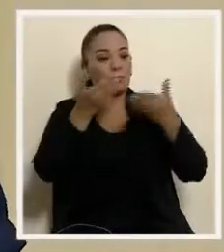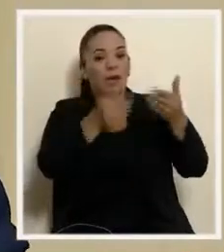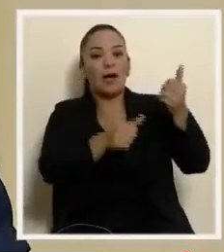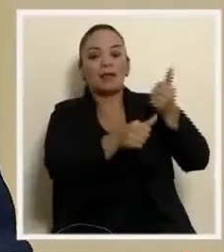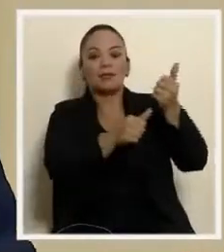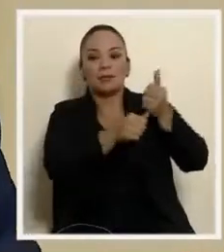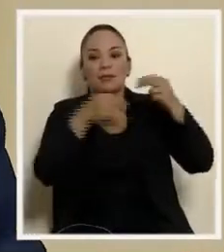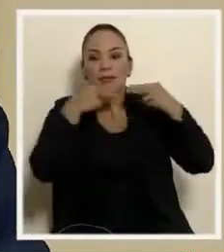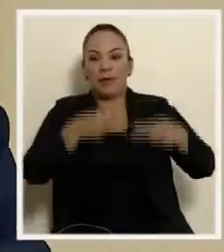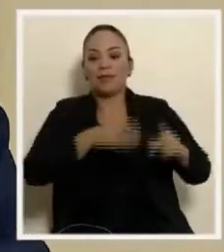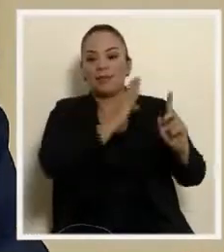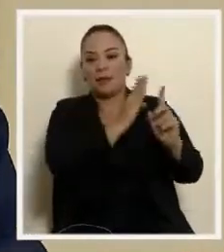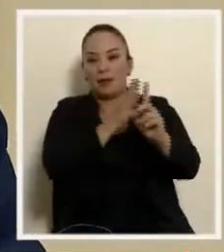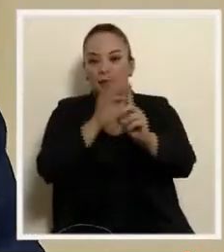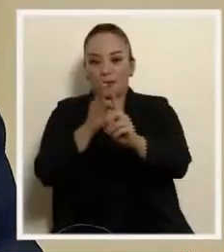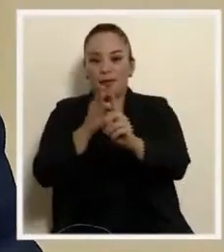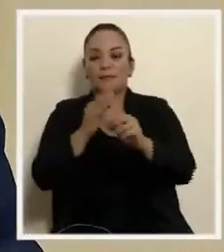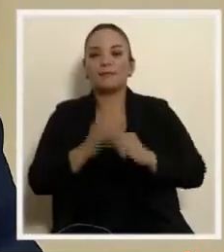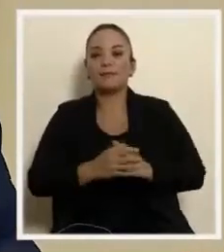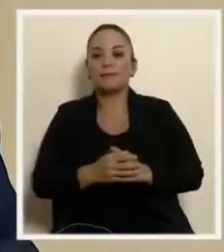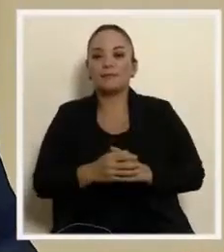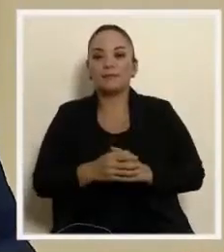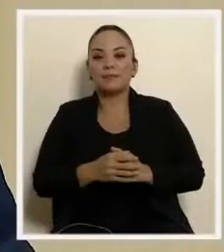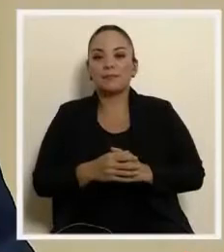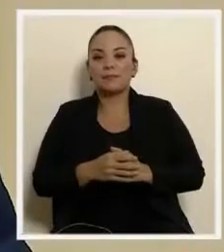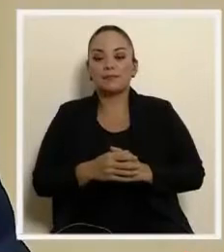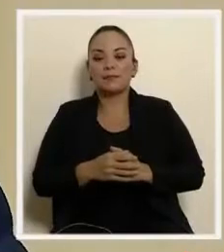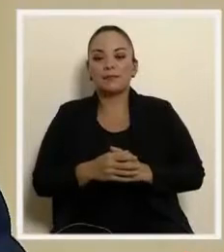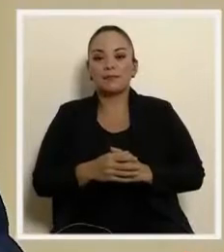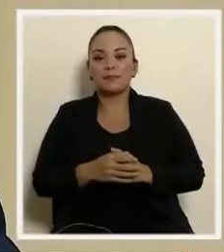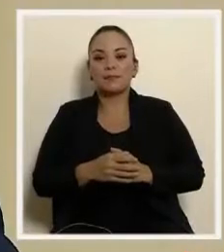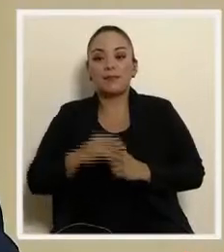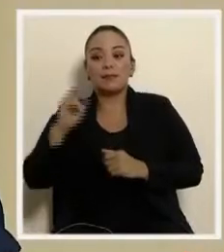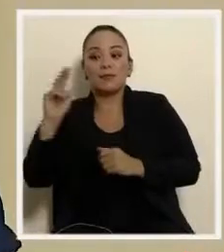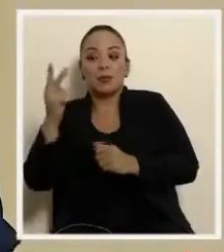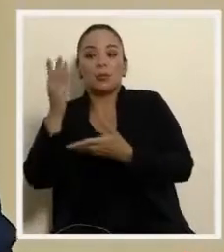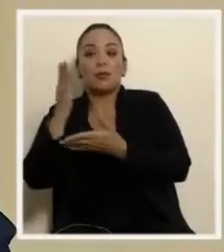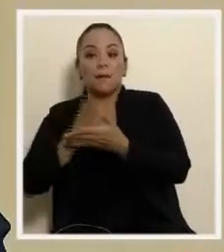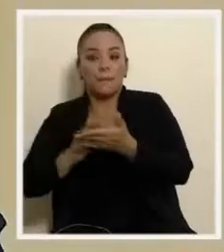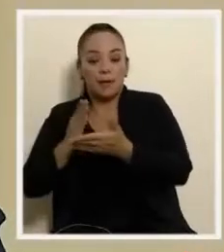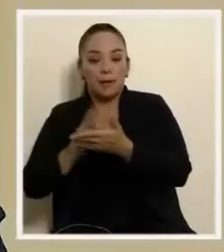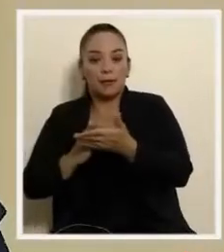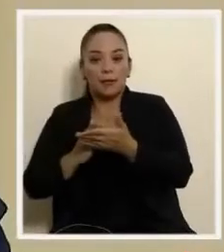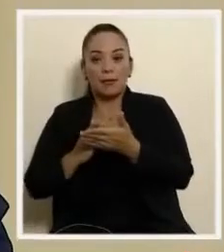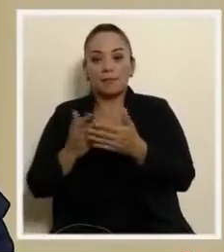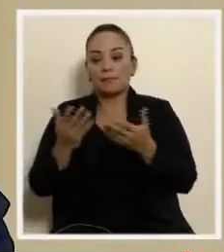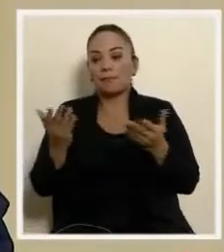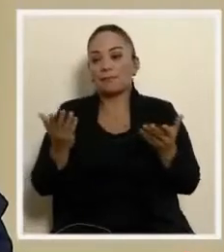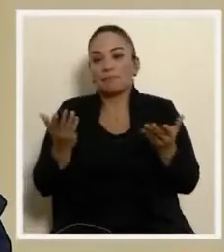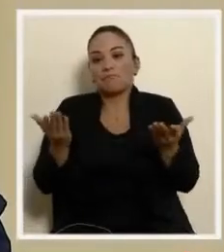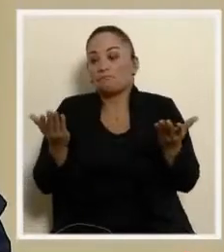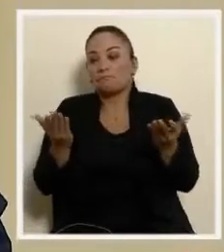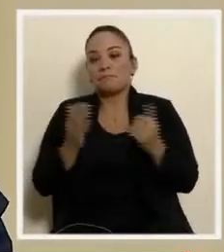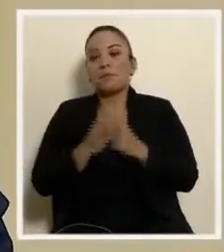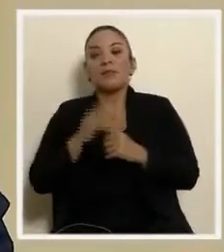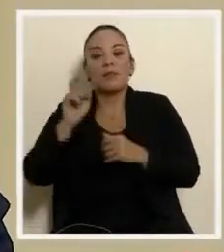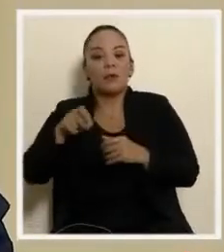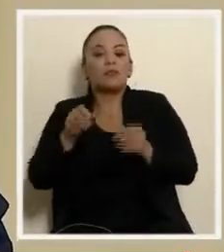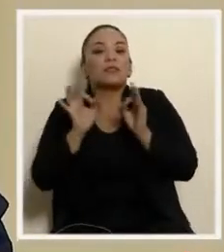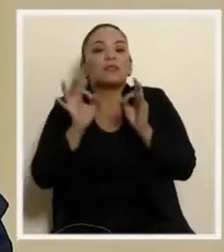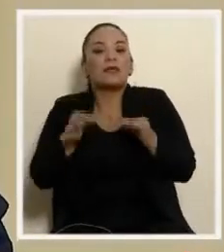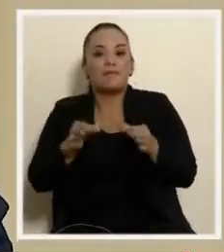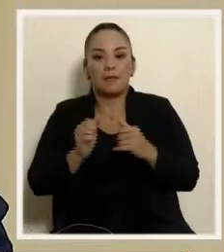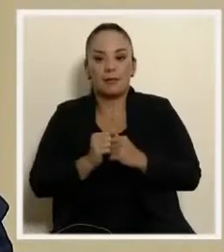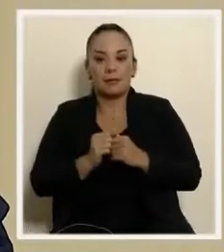directa, y lo que esta segunda parte no tenemos que definir,